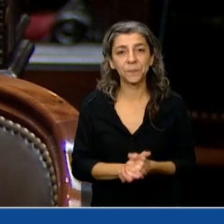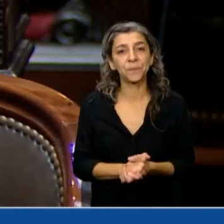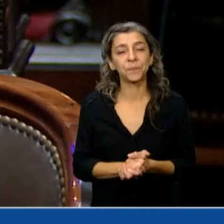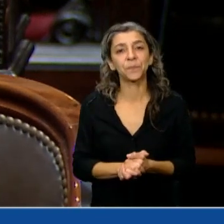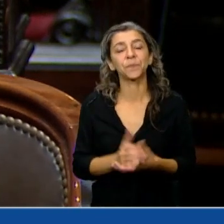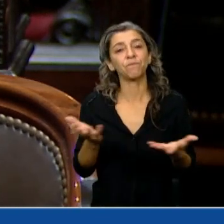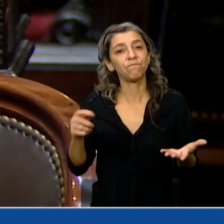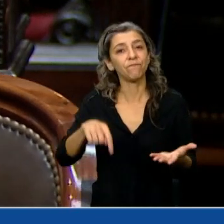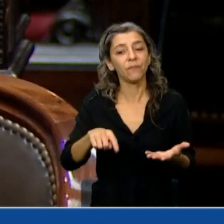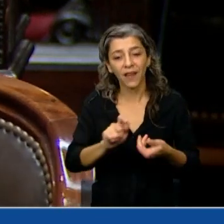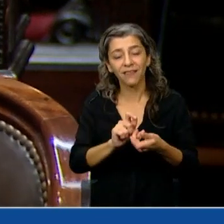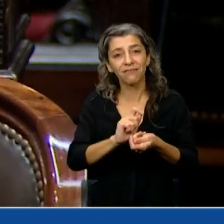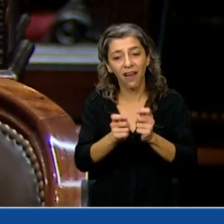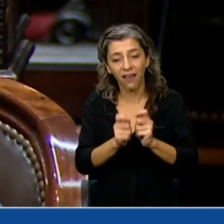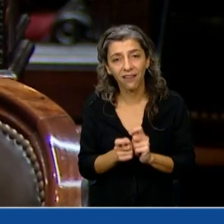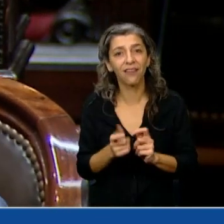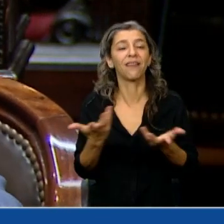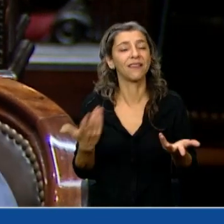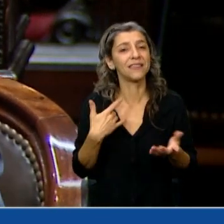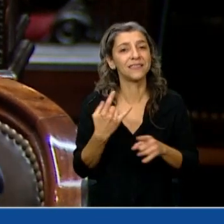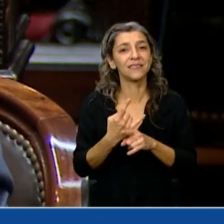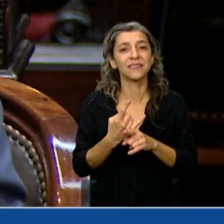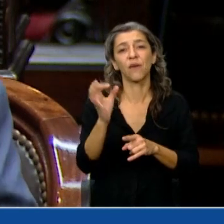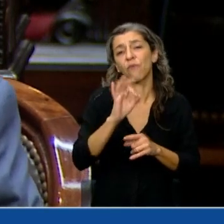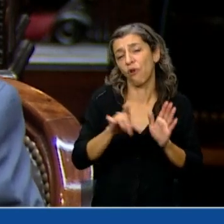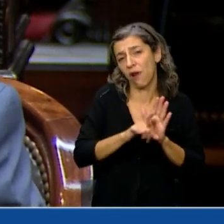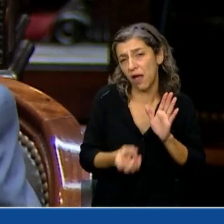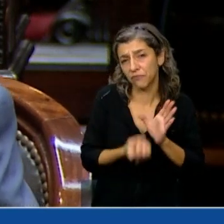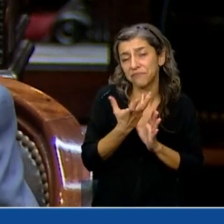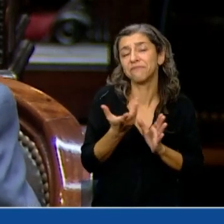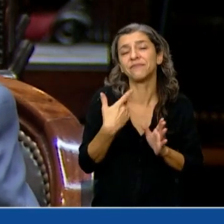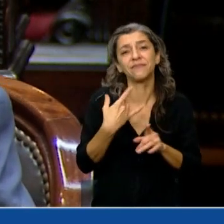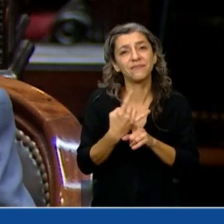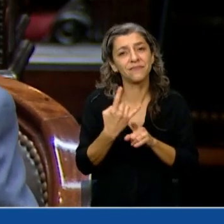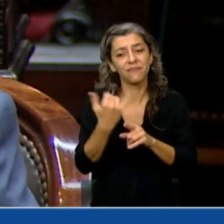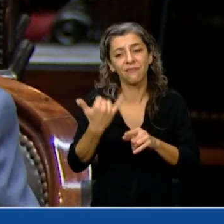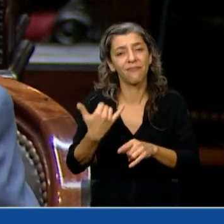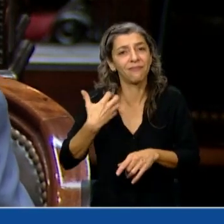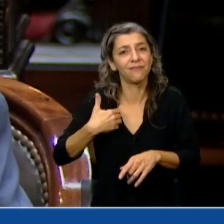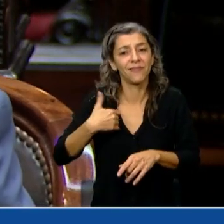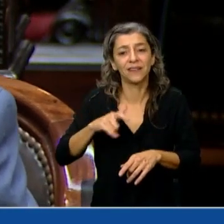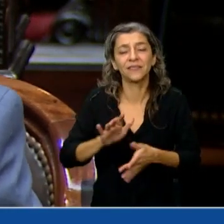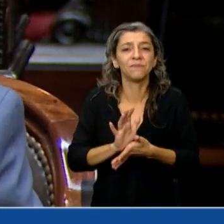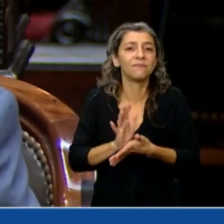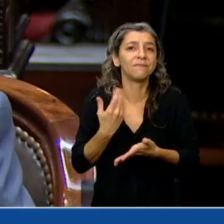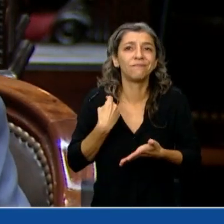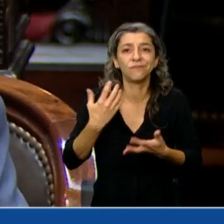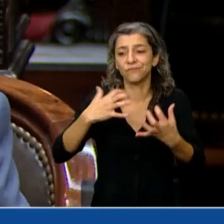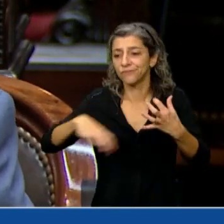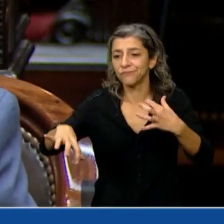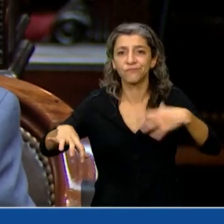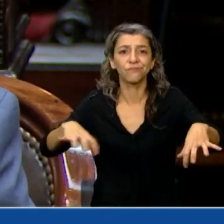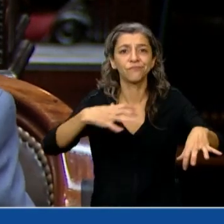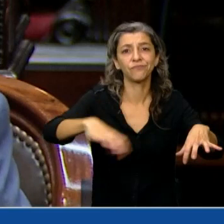siendo sectoriales y dividiendo a la Argentina y convirtiéndonos en un país que ayuda sector por sector a